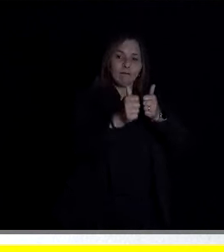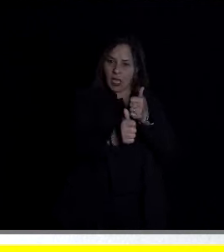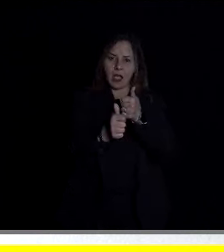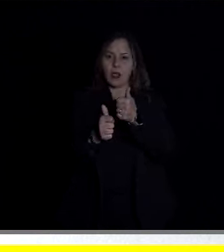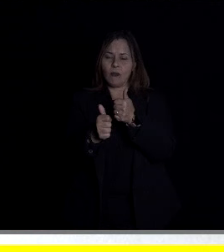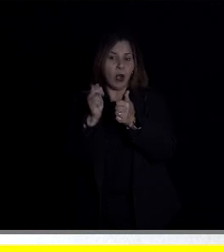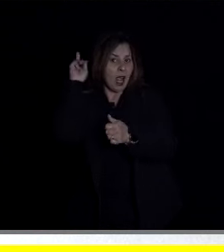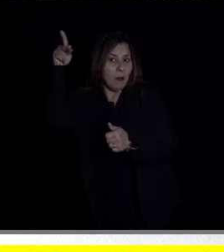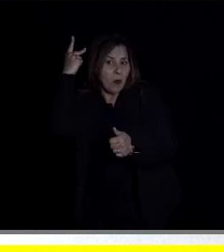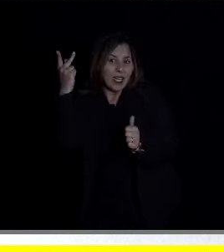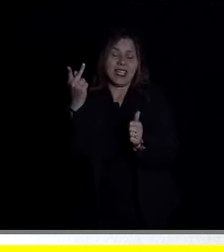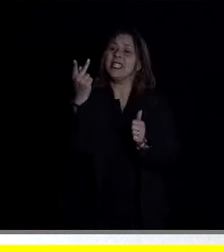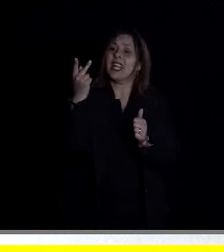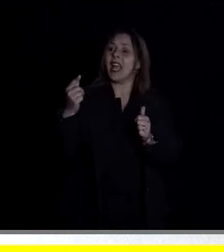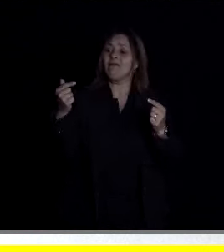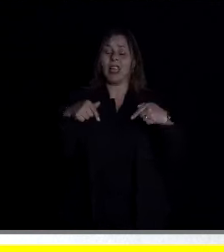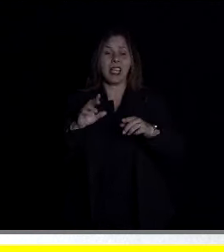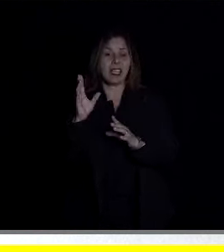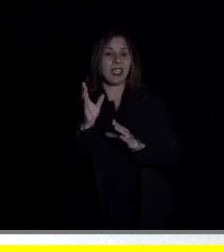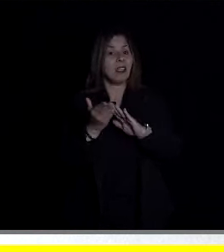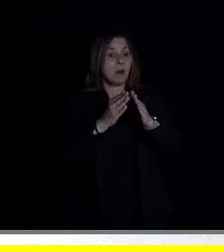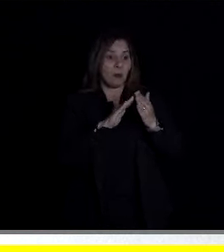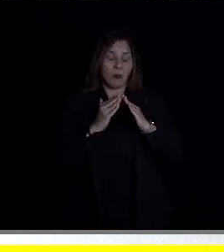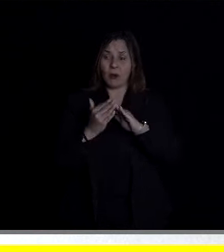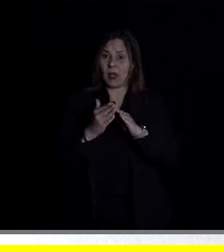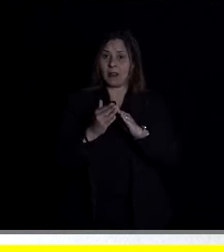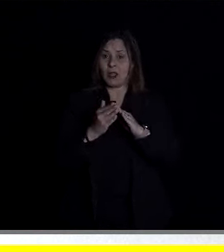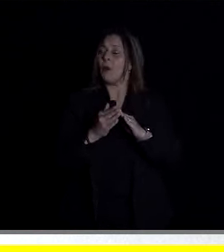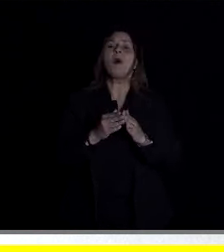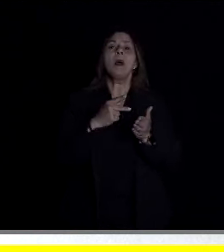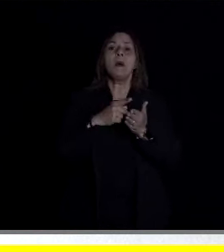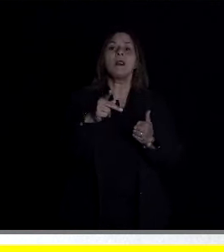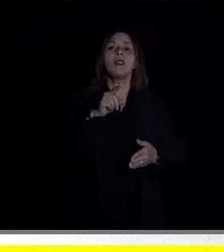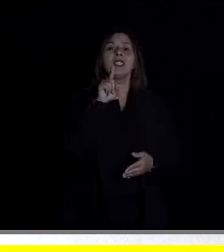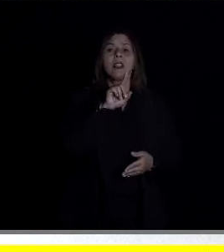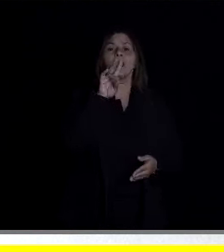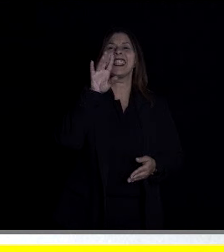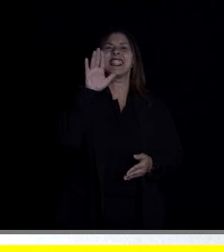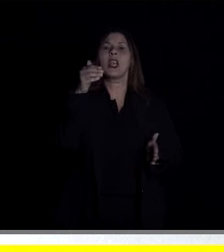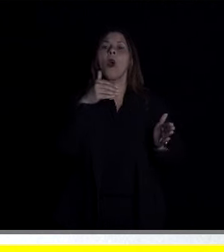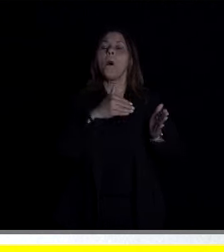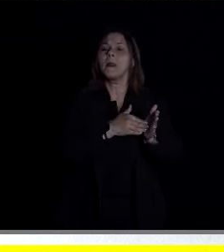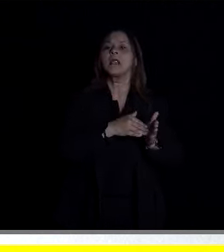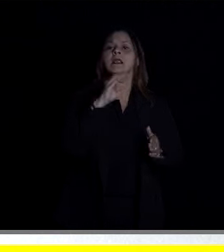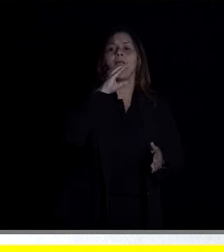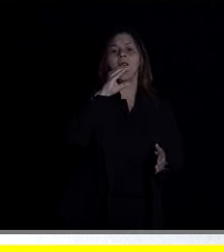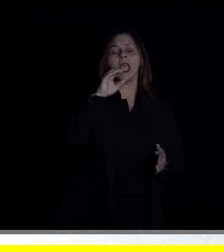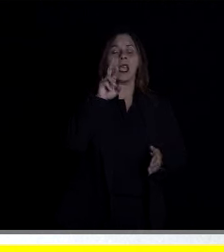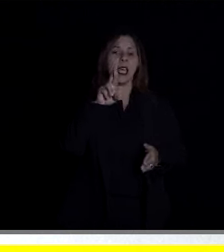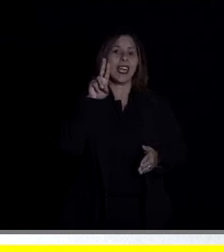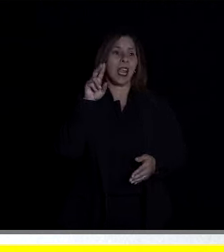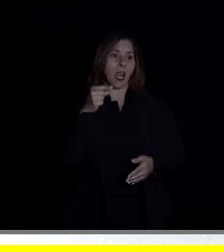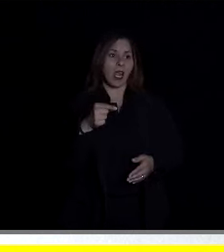a la política pública de este municipio, financiados con unos $275,000 de fondos federales CDBG, que se